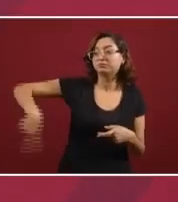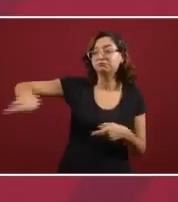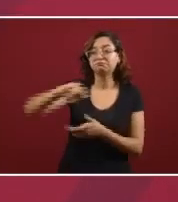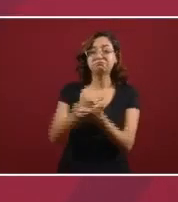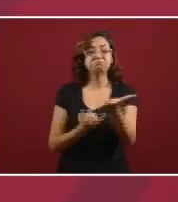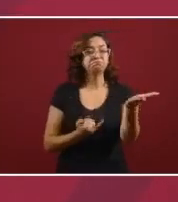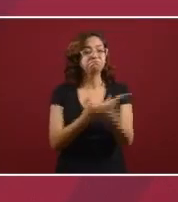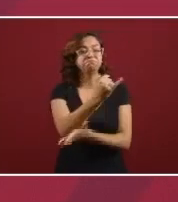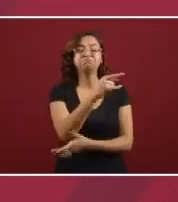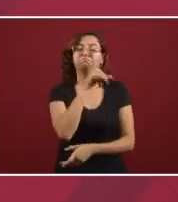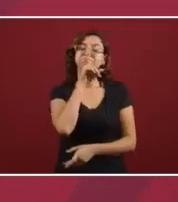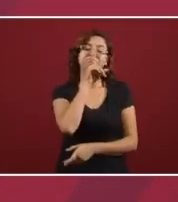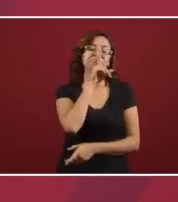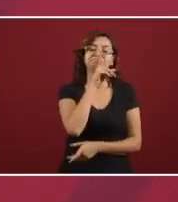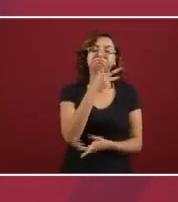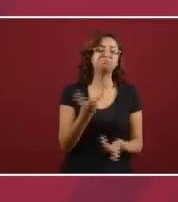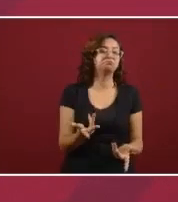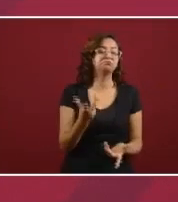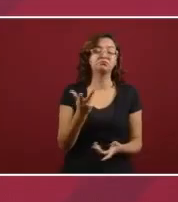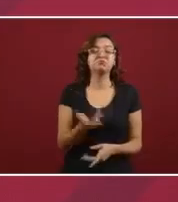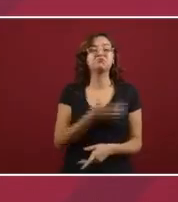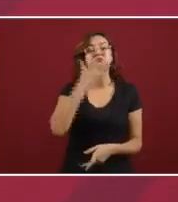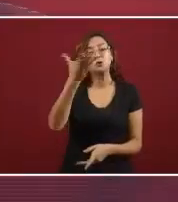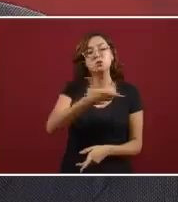Hemos hablado ya esto.